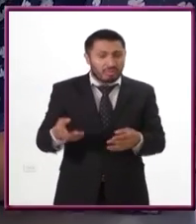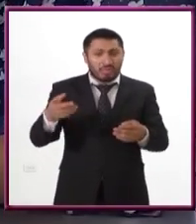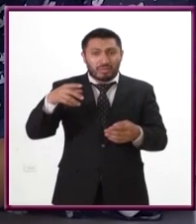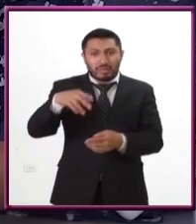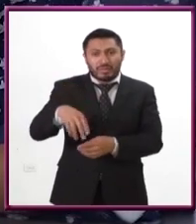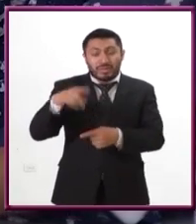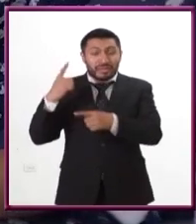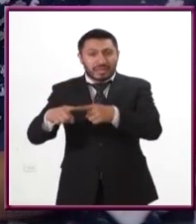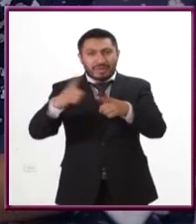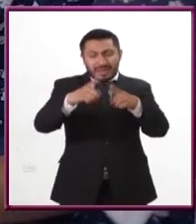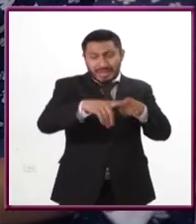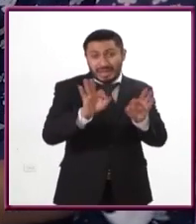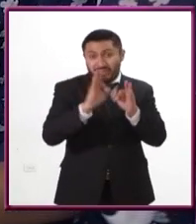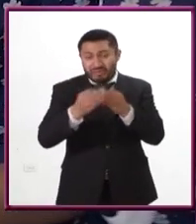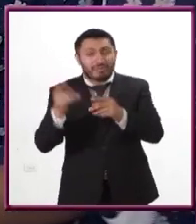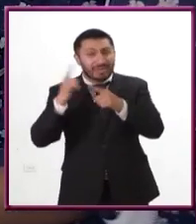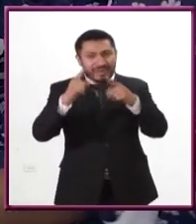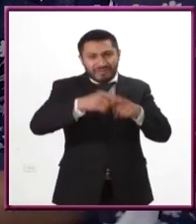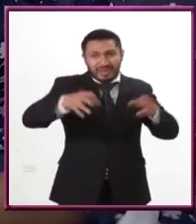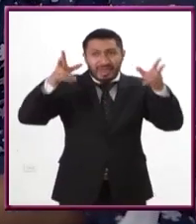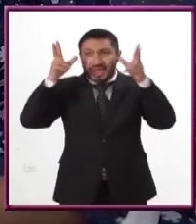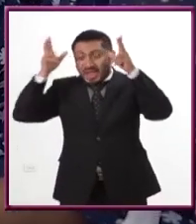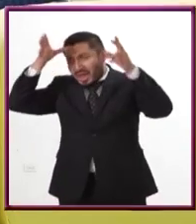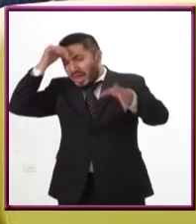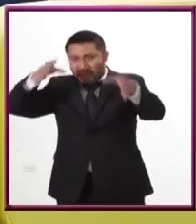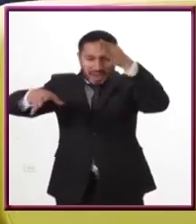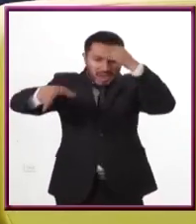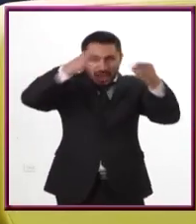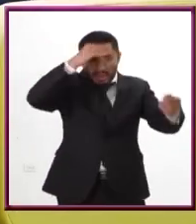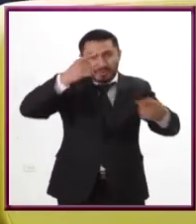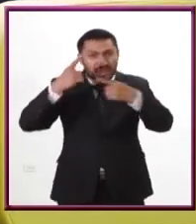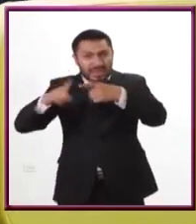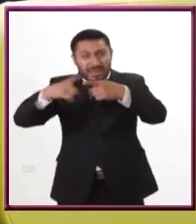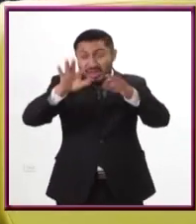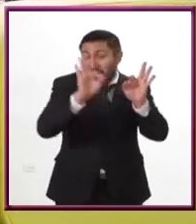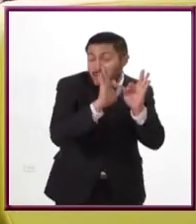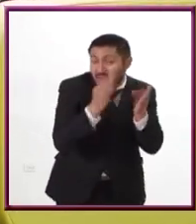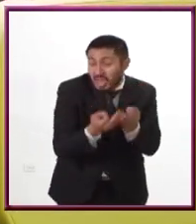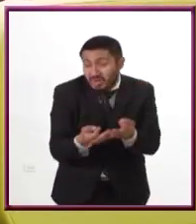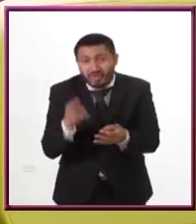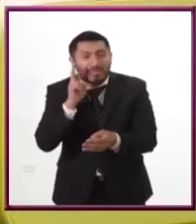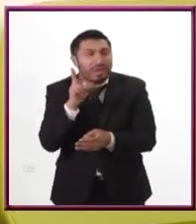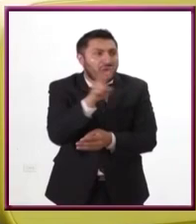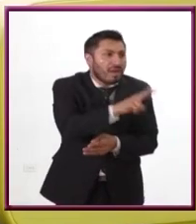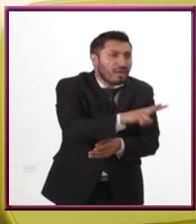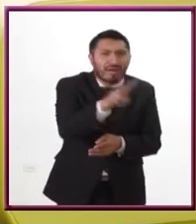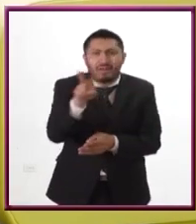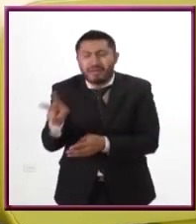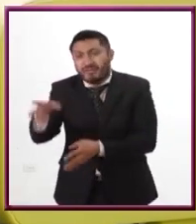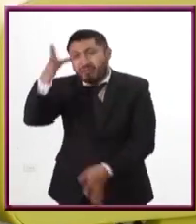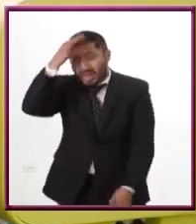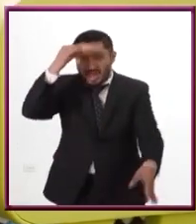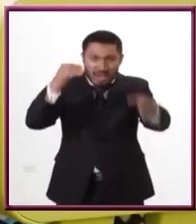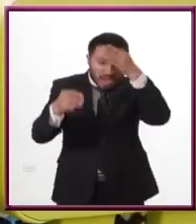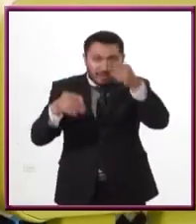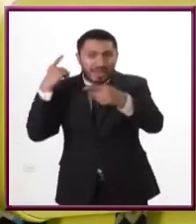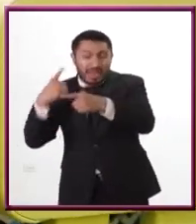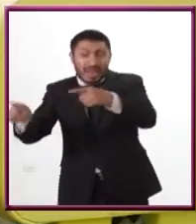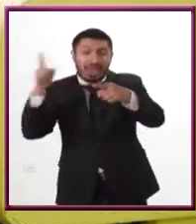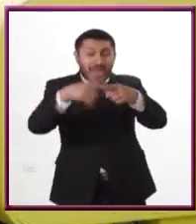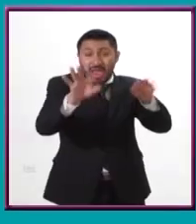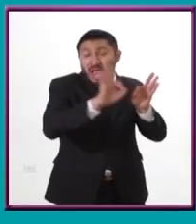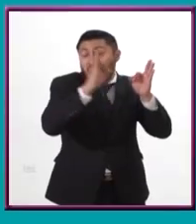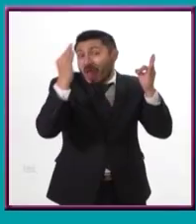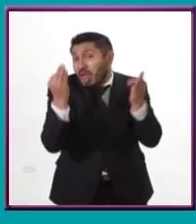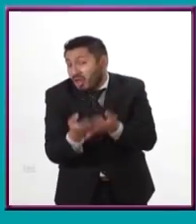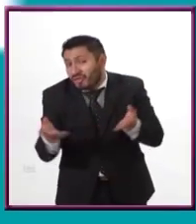cerebros funcionan de manera atípica. Aprenden y procesan la información que reciben del mundo de forma muy distinta a la mayoría.